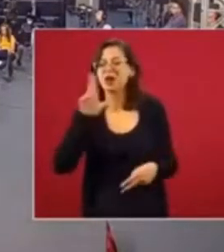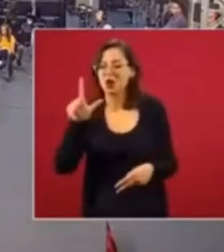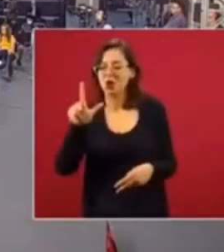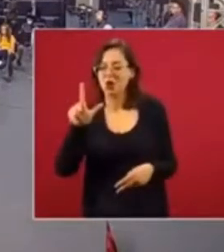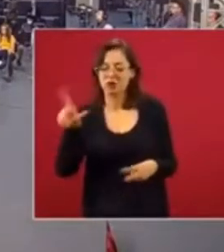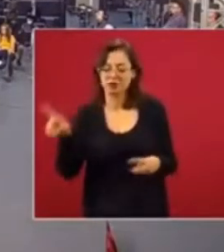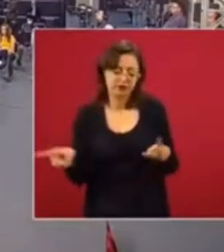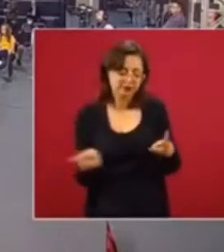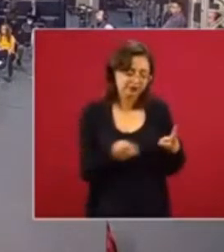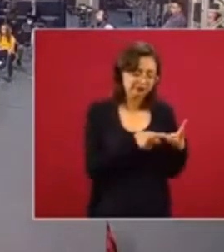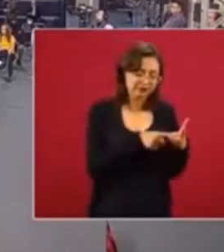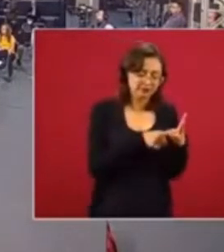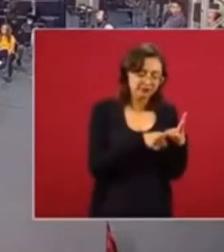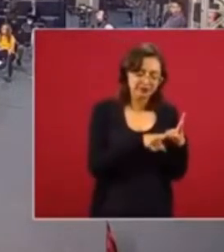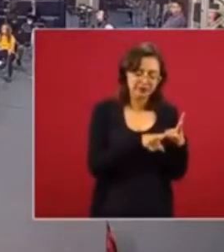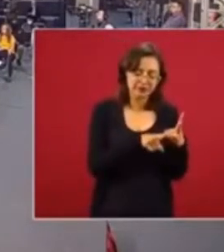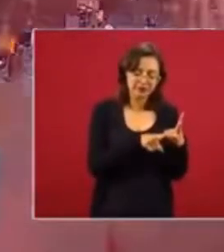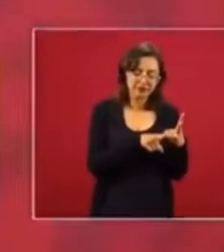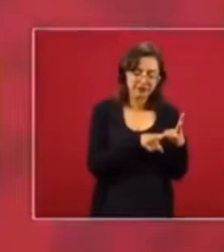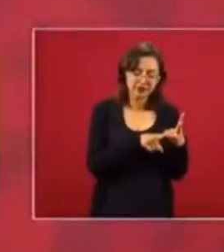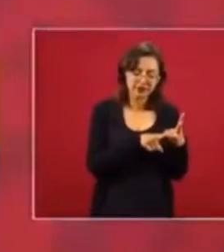En vez de